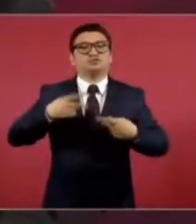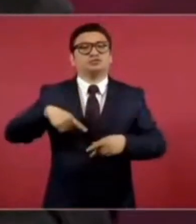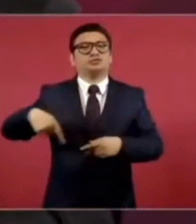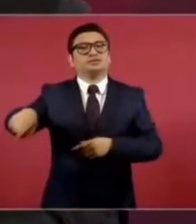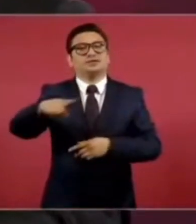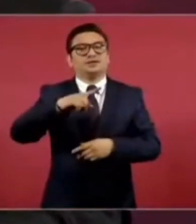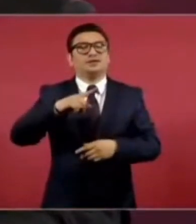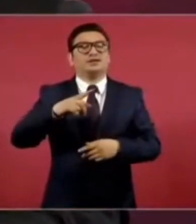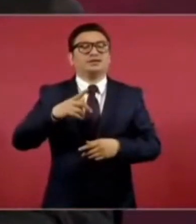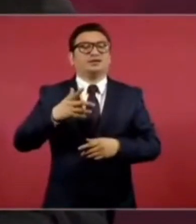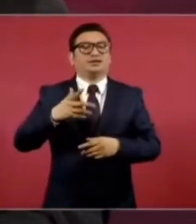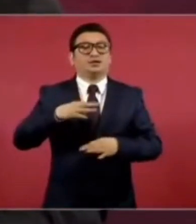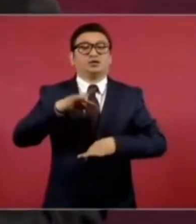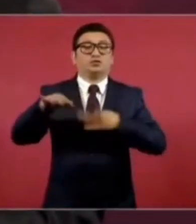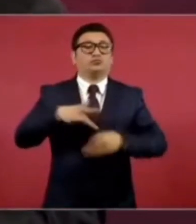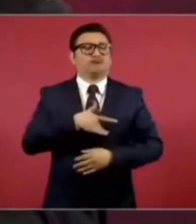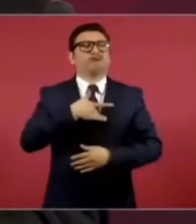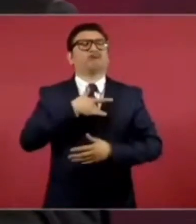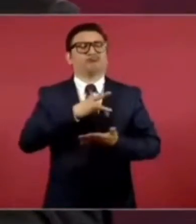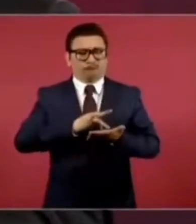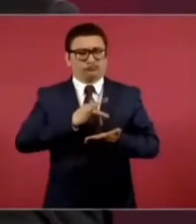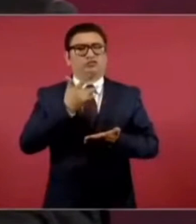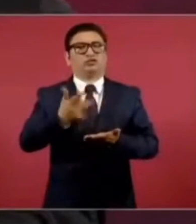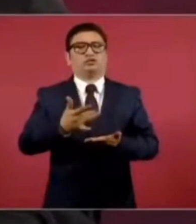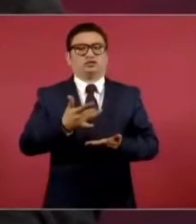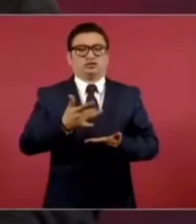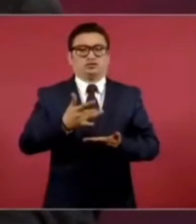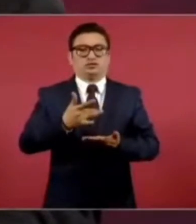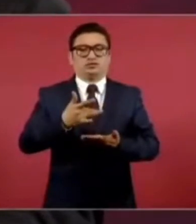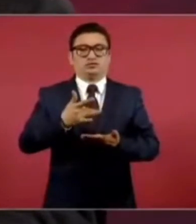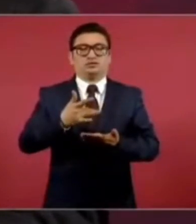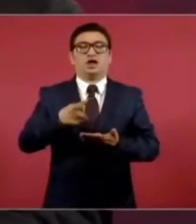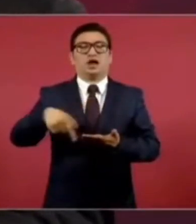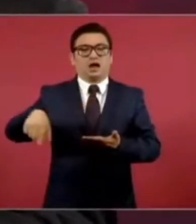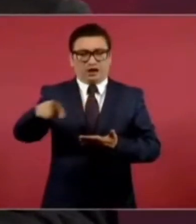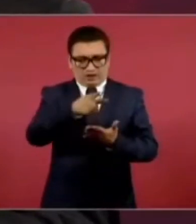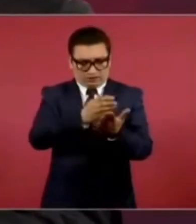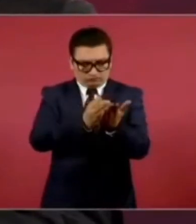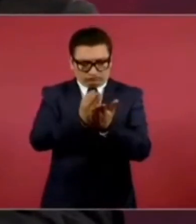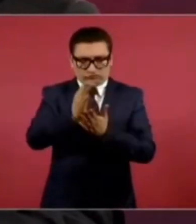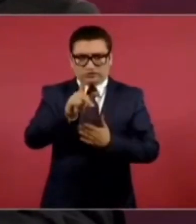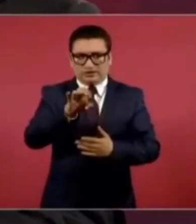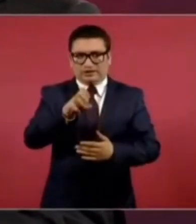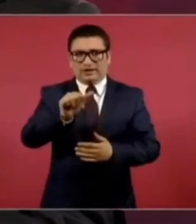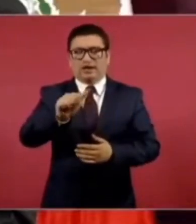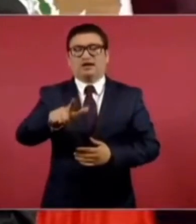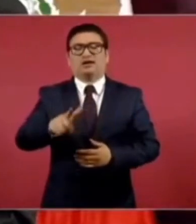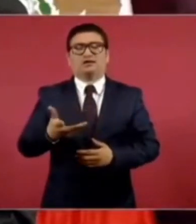es agradecido, es leal,